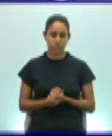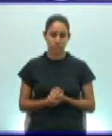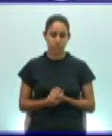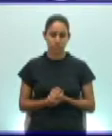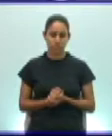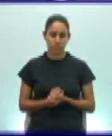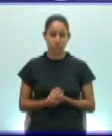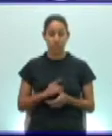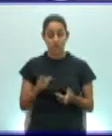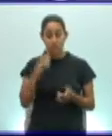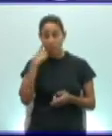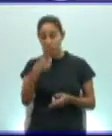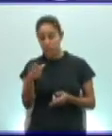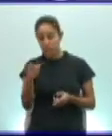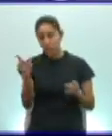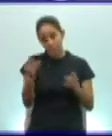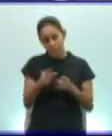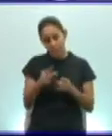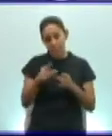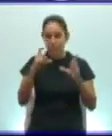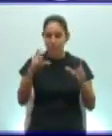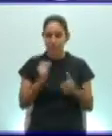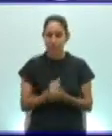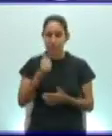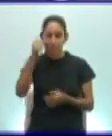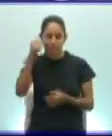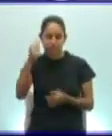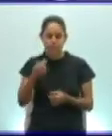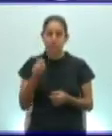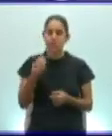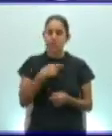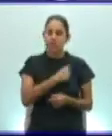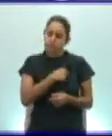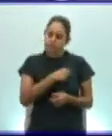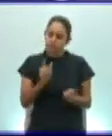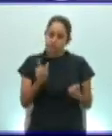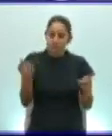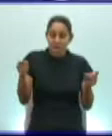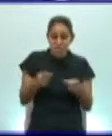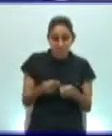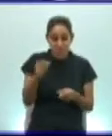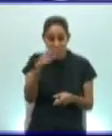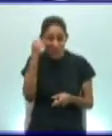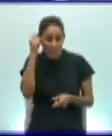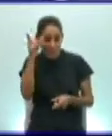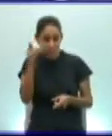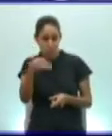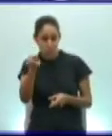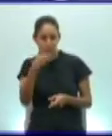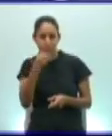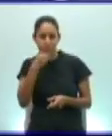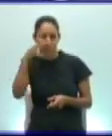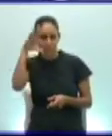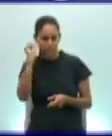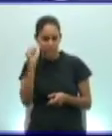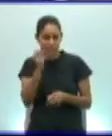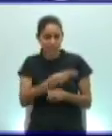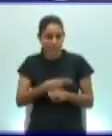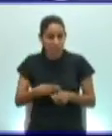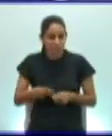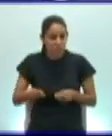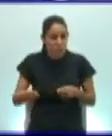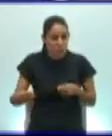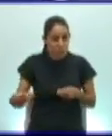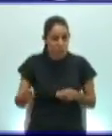Como observaron en breves imágenes, creo que resumimos una idea que queremos transmitirles a ustedes. Lo que es el hecho histórico que todos conocemos como